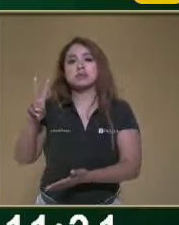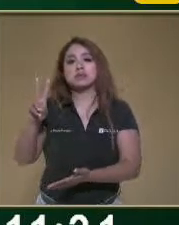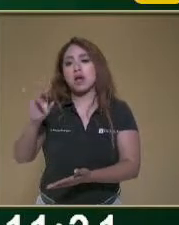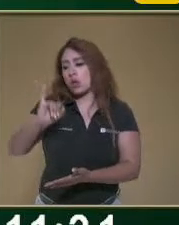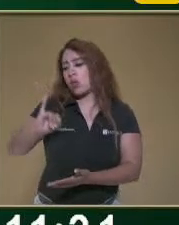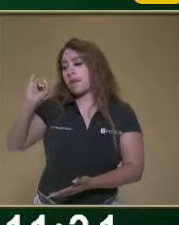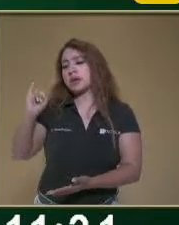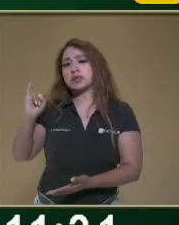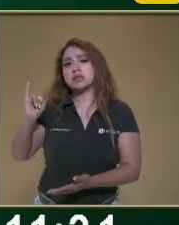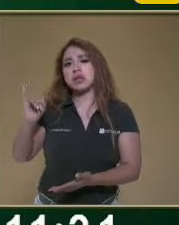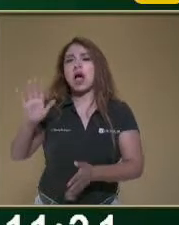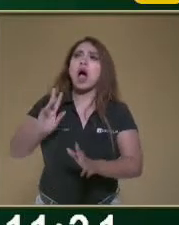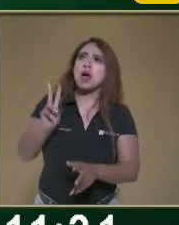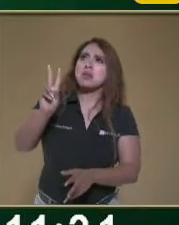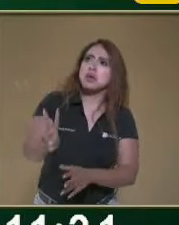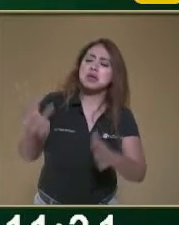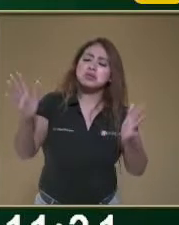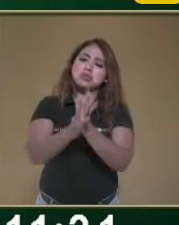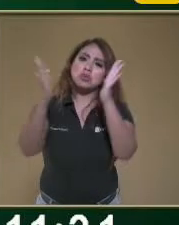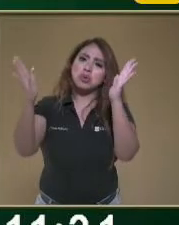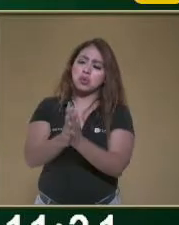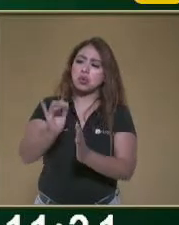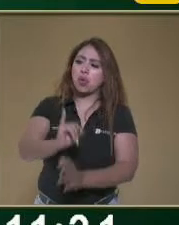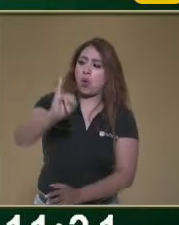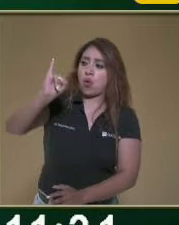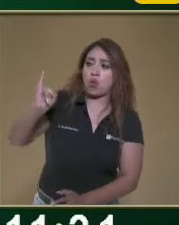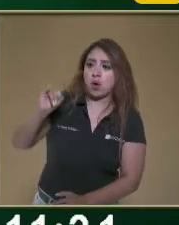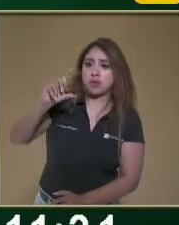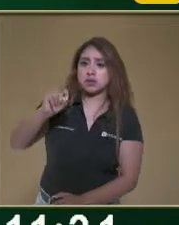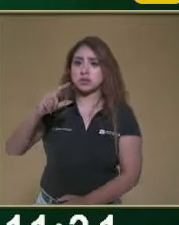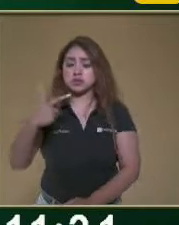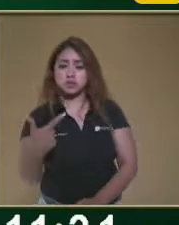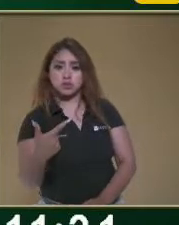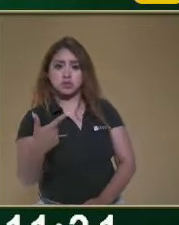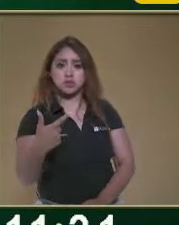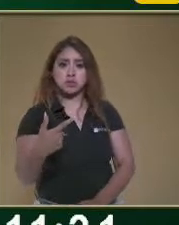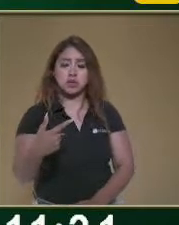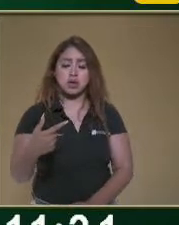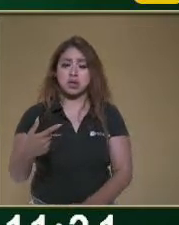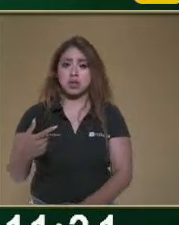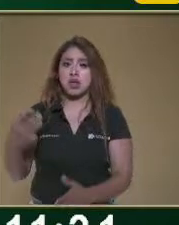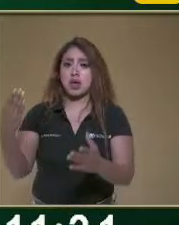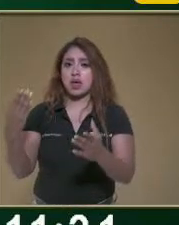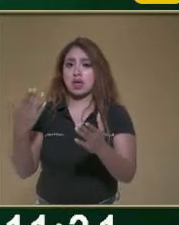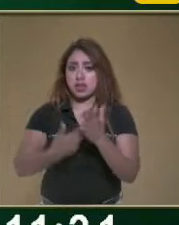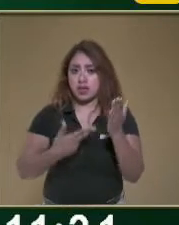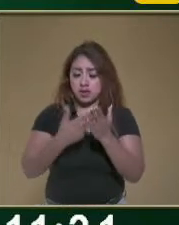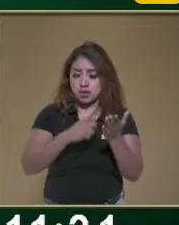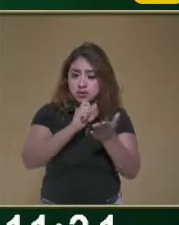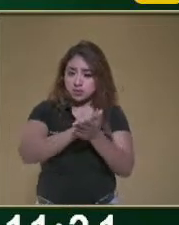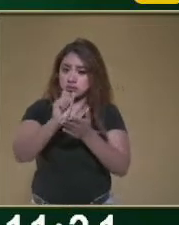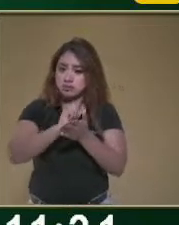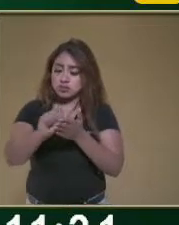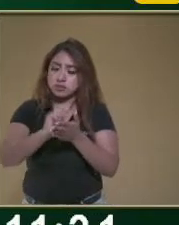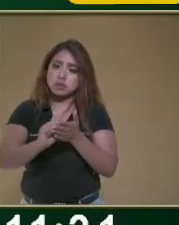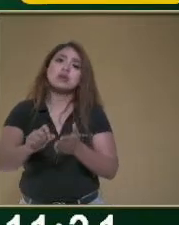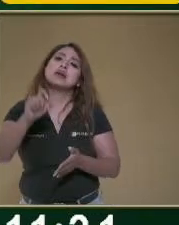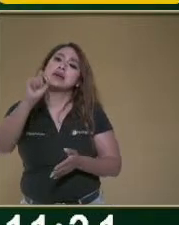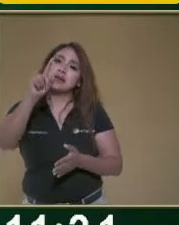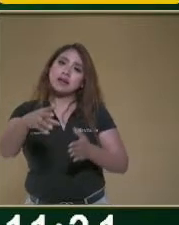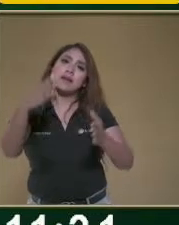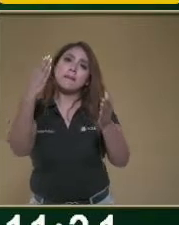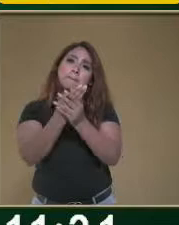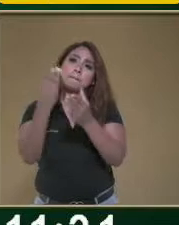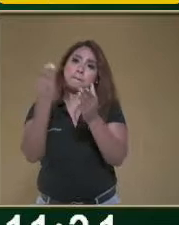el concurso y un día antes fue el jueves 27 que tuvieron el taller de escritura y también tuvieron la clase